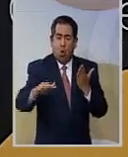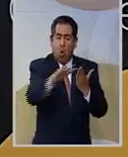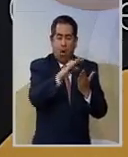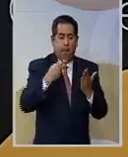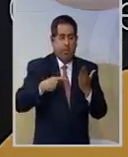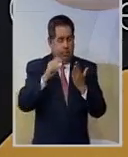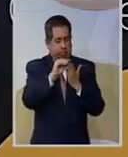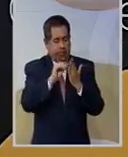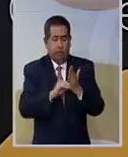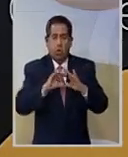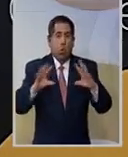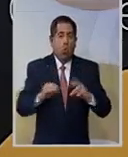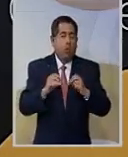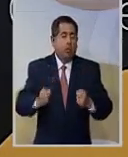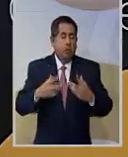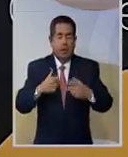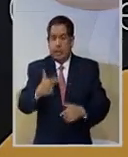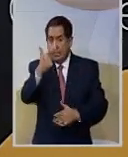México fue de